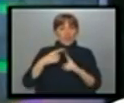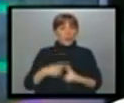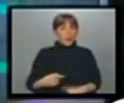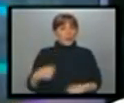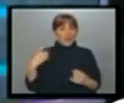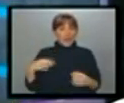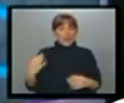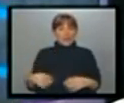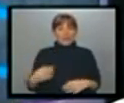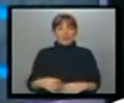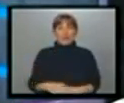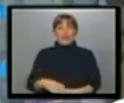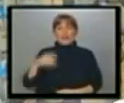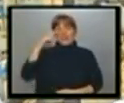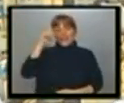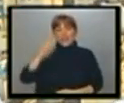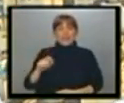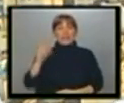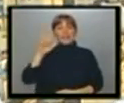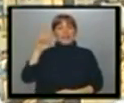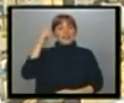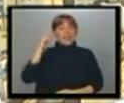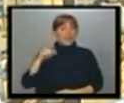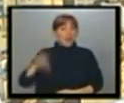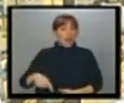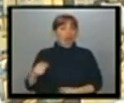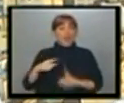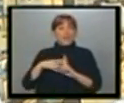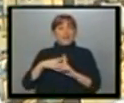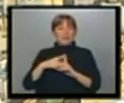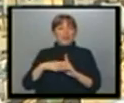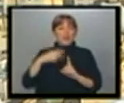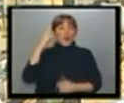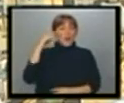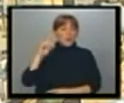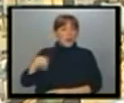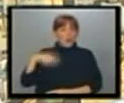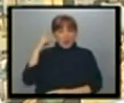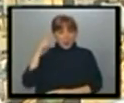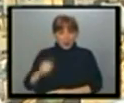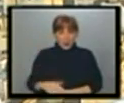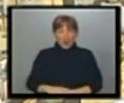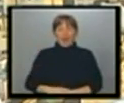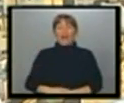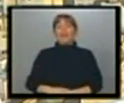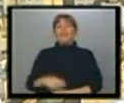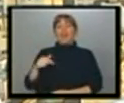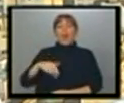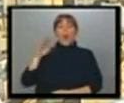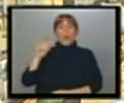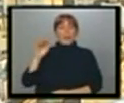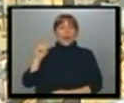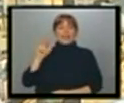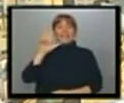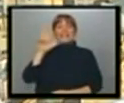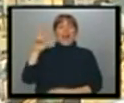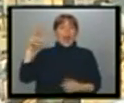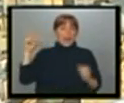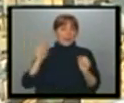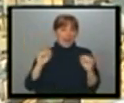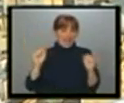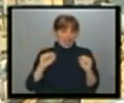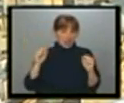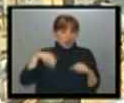obviamente. 7.39 con casi 10 grados de temperatura en la ciudad de Buenos Aires, y este martes, este 3 de mayo que está arrancando de esta manera,